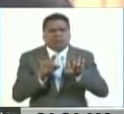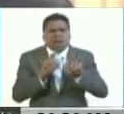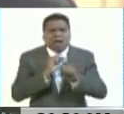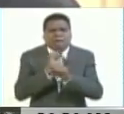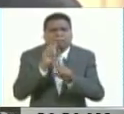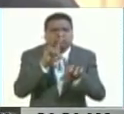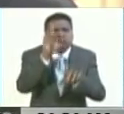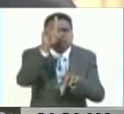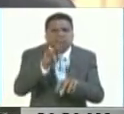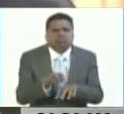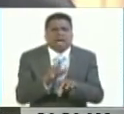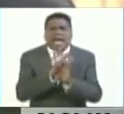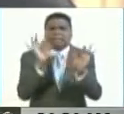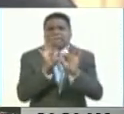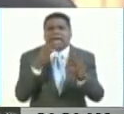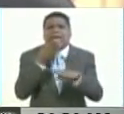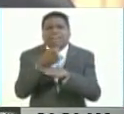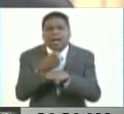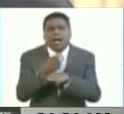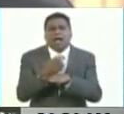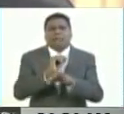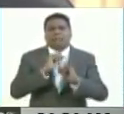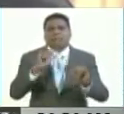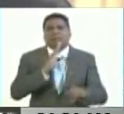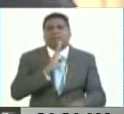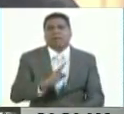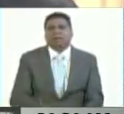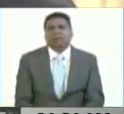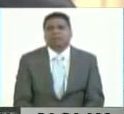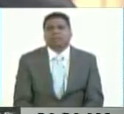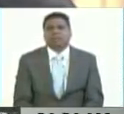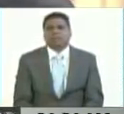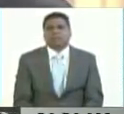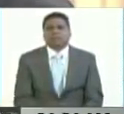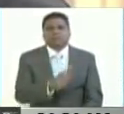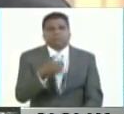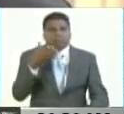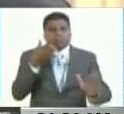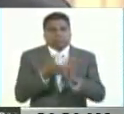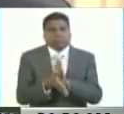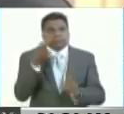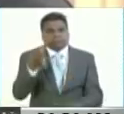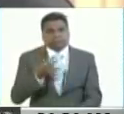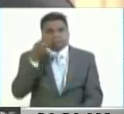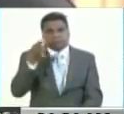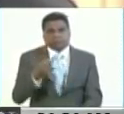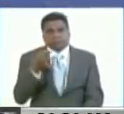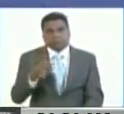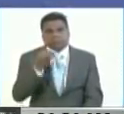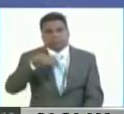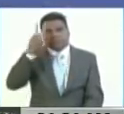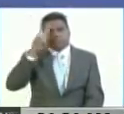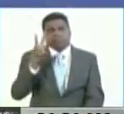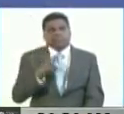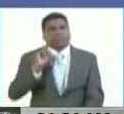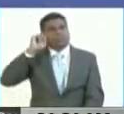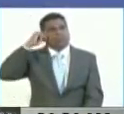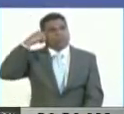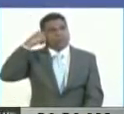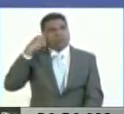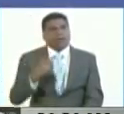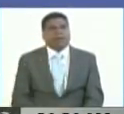ser susceptible a un ataque informático y desde cualquier parte del mundo. Y eso ocurre constantemente aquí en Venezuela. Sí, es que hemos visto páginas, recuerdo,